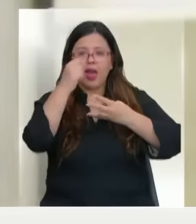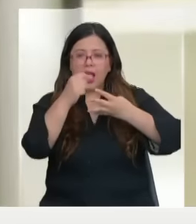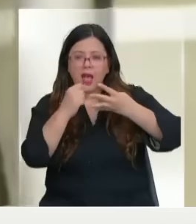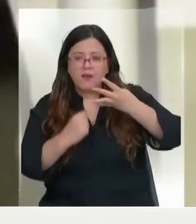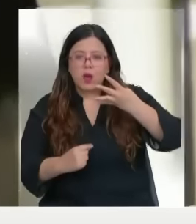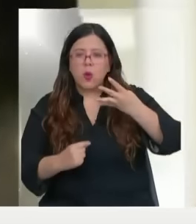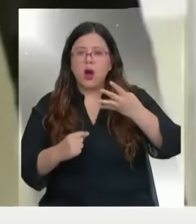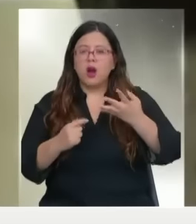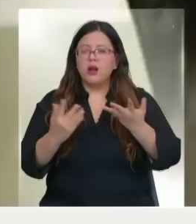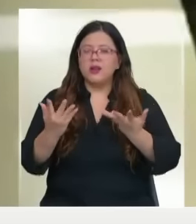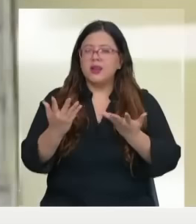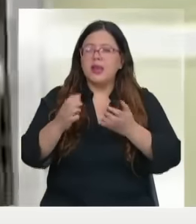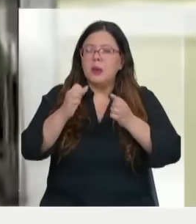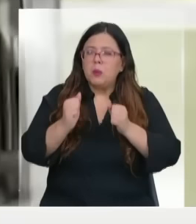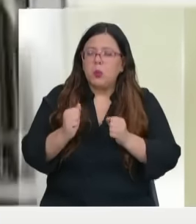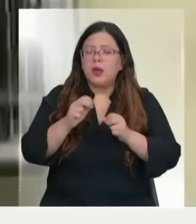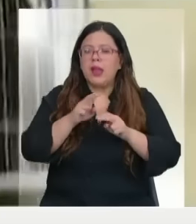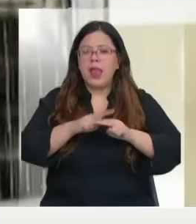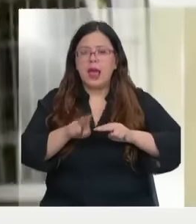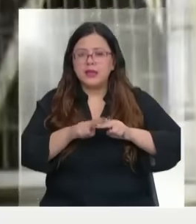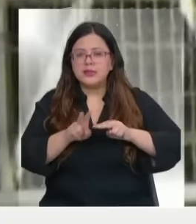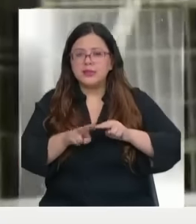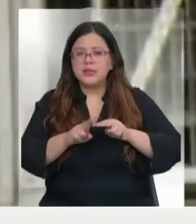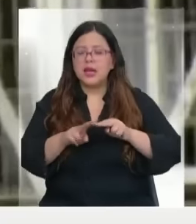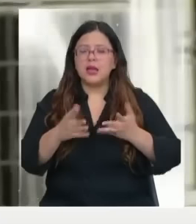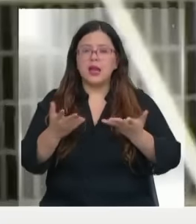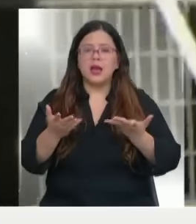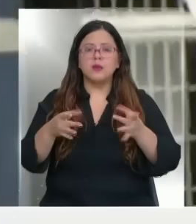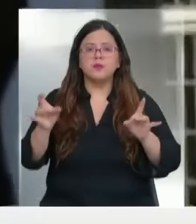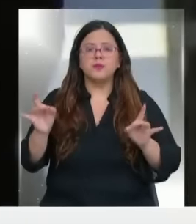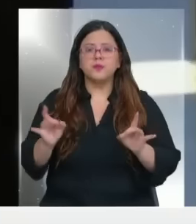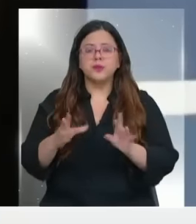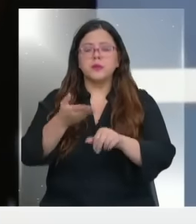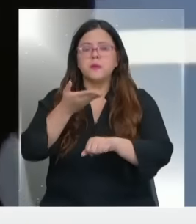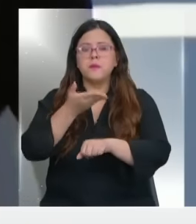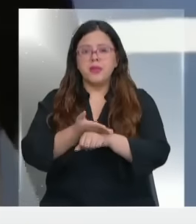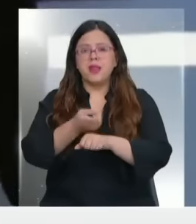qué herramientas puede utilizar para eventualmente